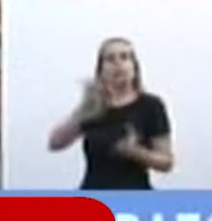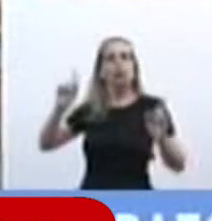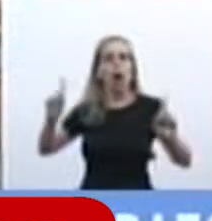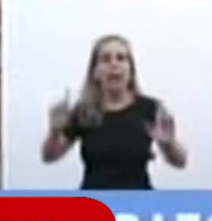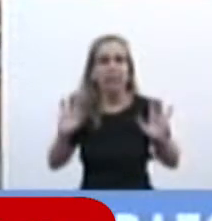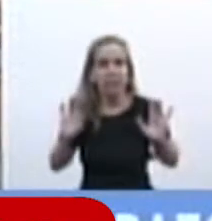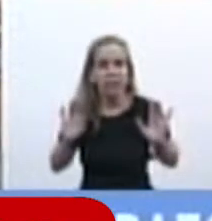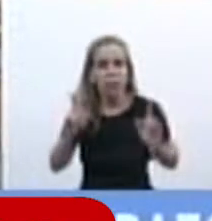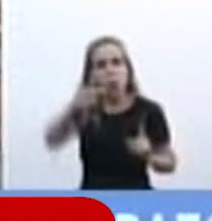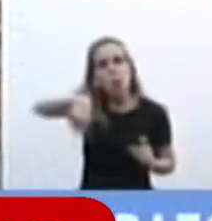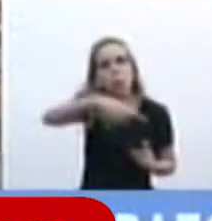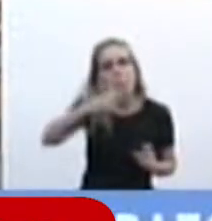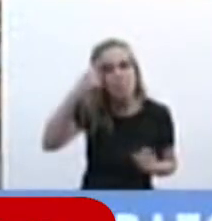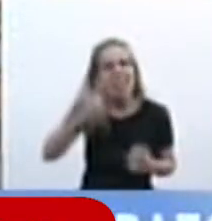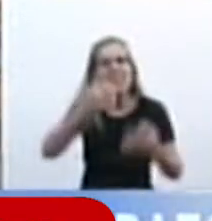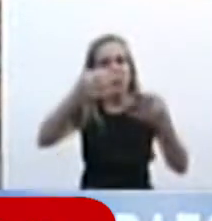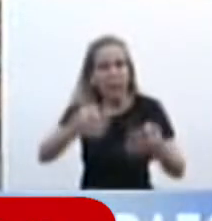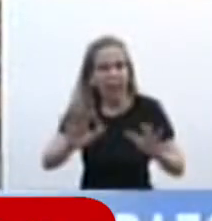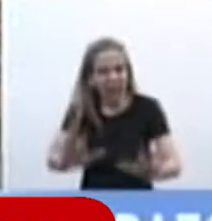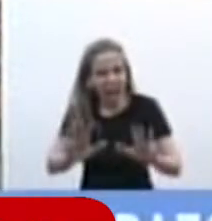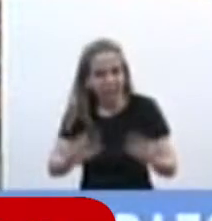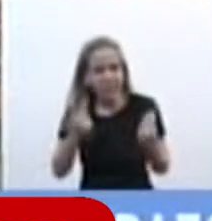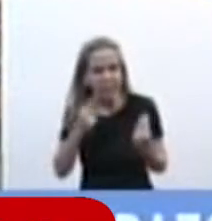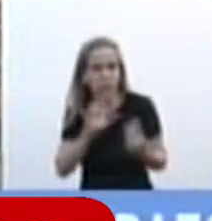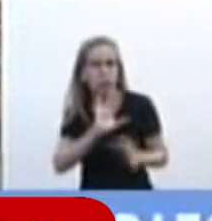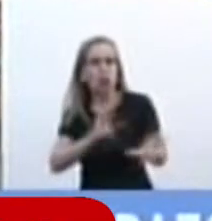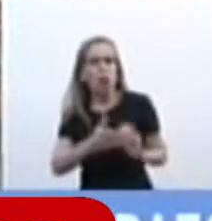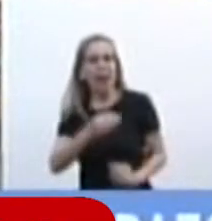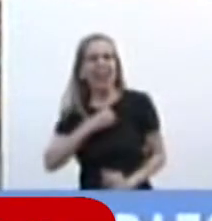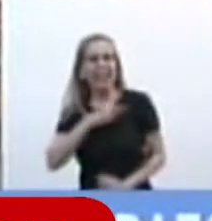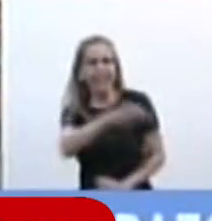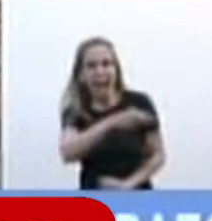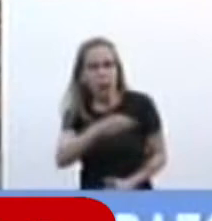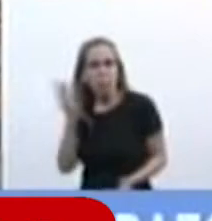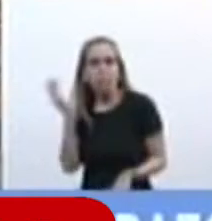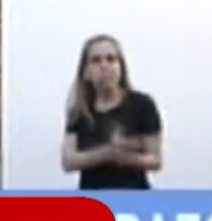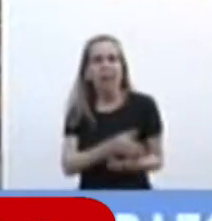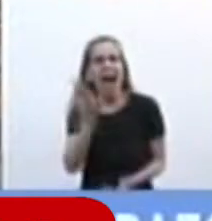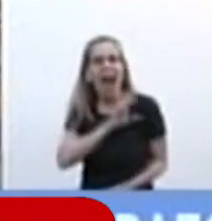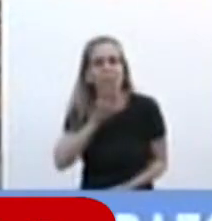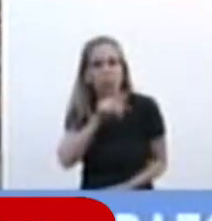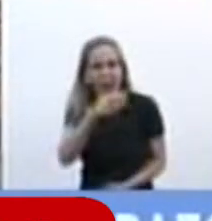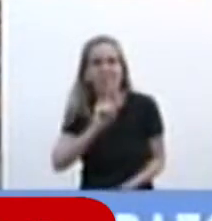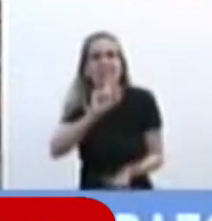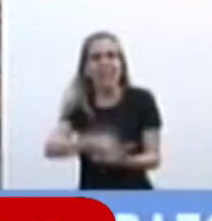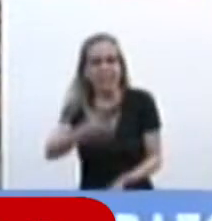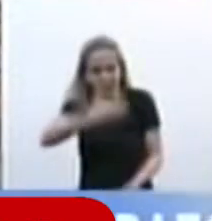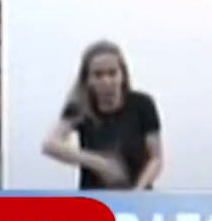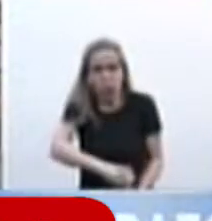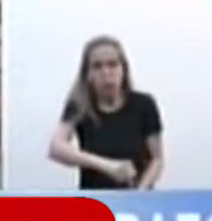¿Ustedes realmente creen que es cristiano condenar a las mujeres que deciden interrumpir un embarazo? Yo no lo